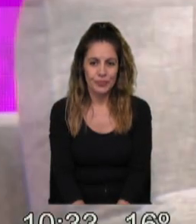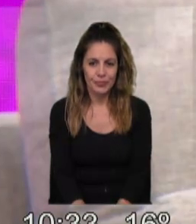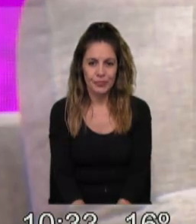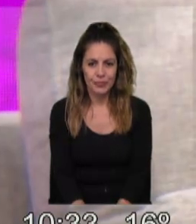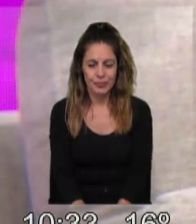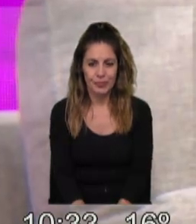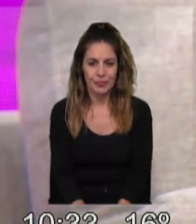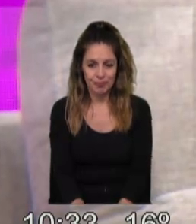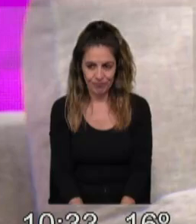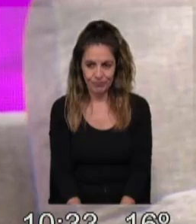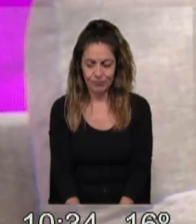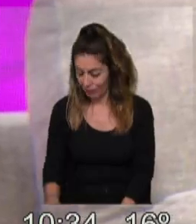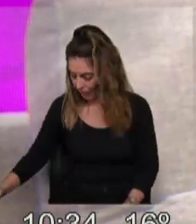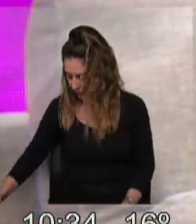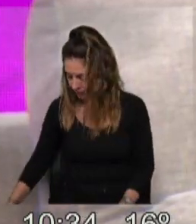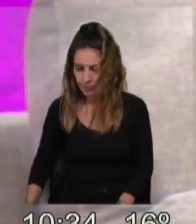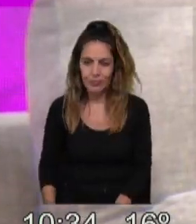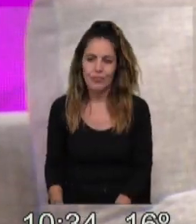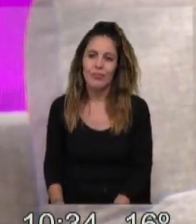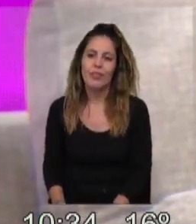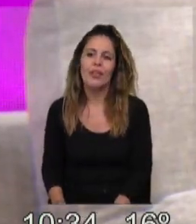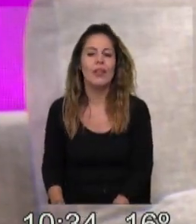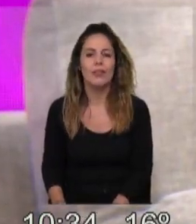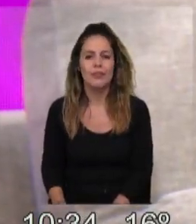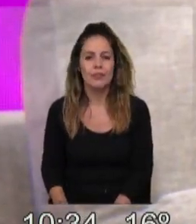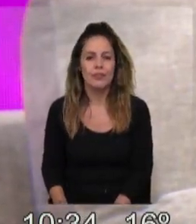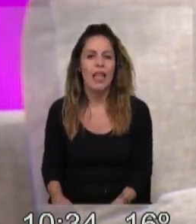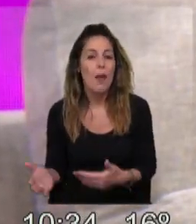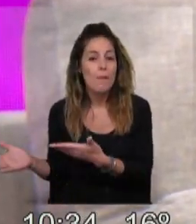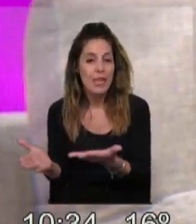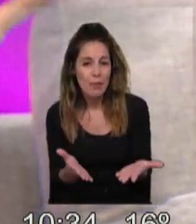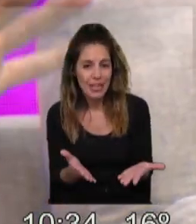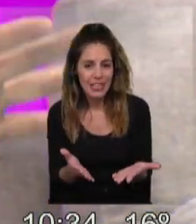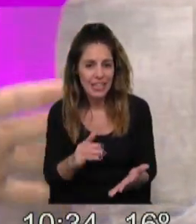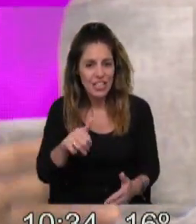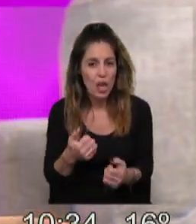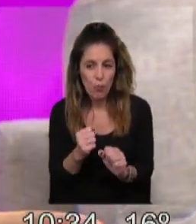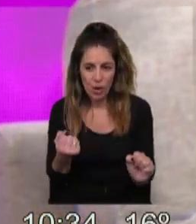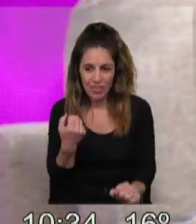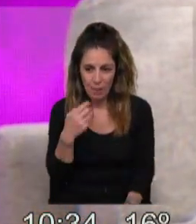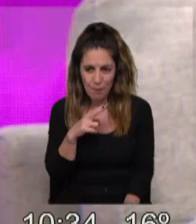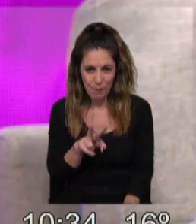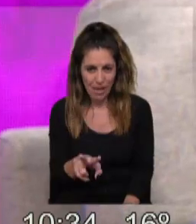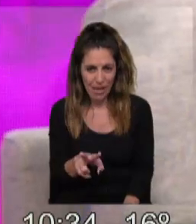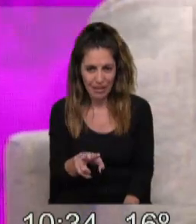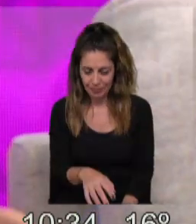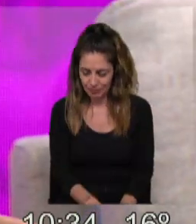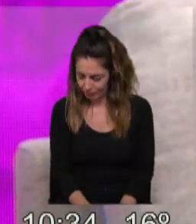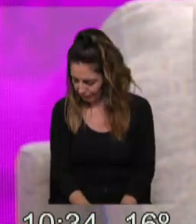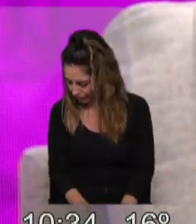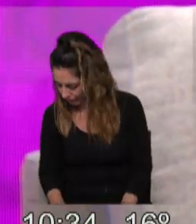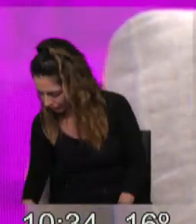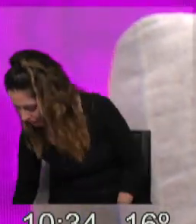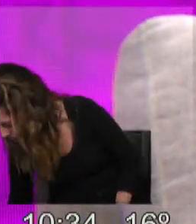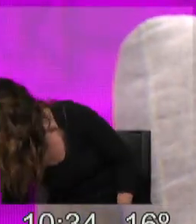El artesano fabrica. Darle la bienvenida. Ya pueden ir viendo sobre nuestra mesa un montón